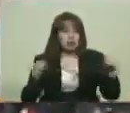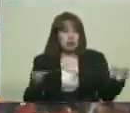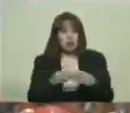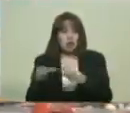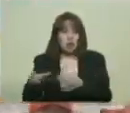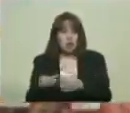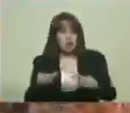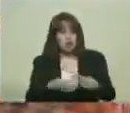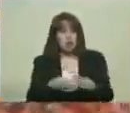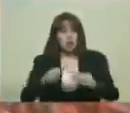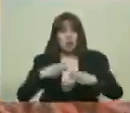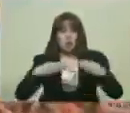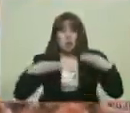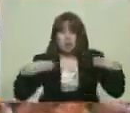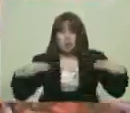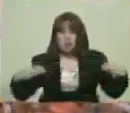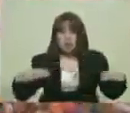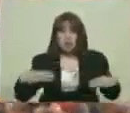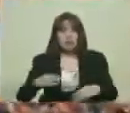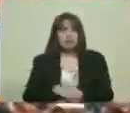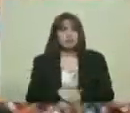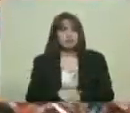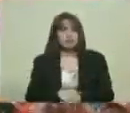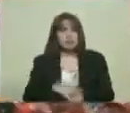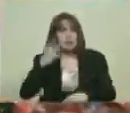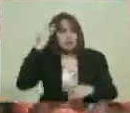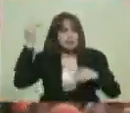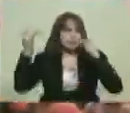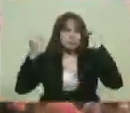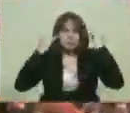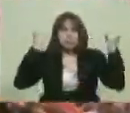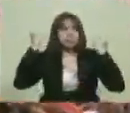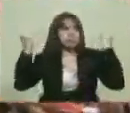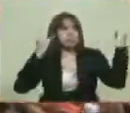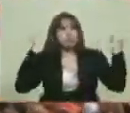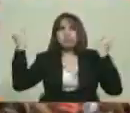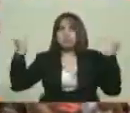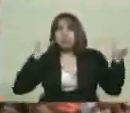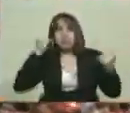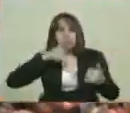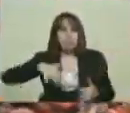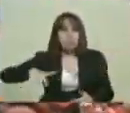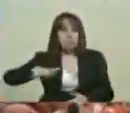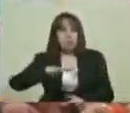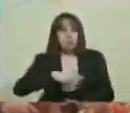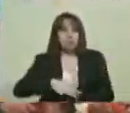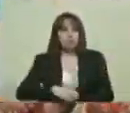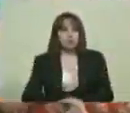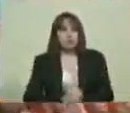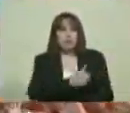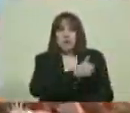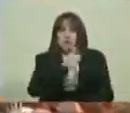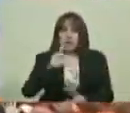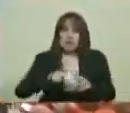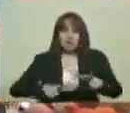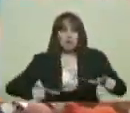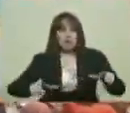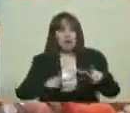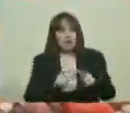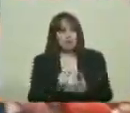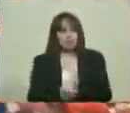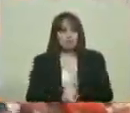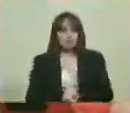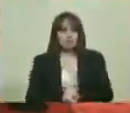populares, de la creatividad, del poder creador del pueblo. En cada región es llevar